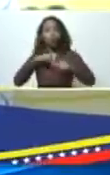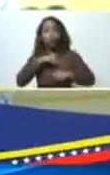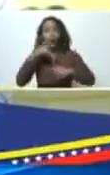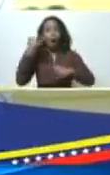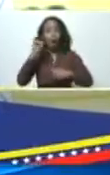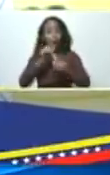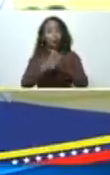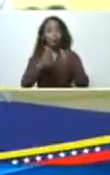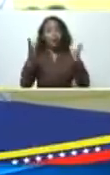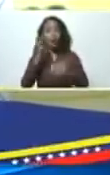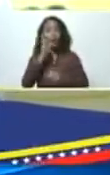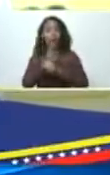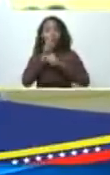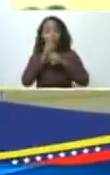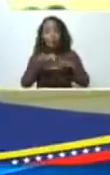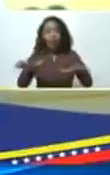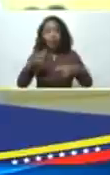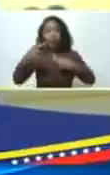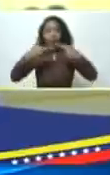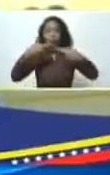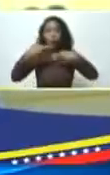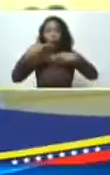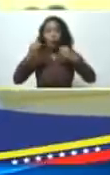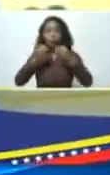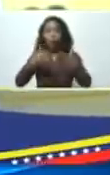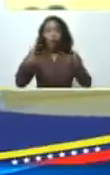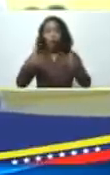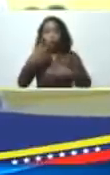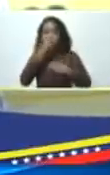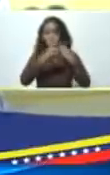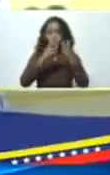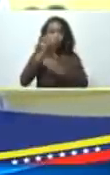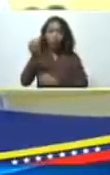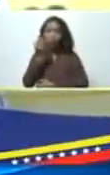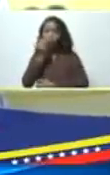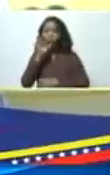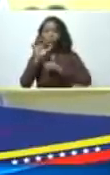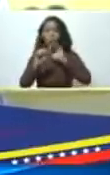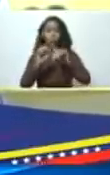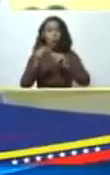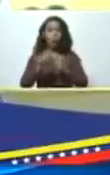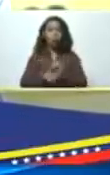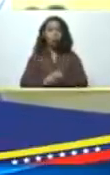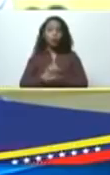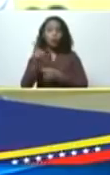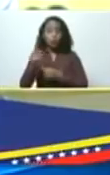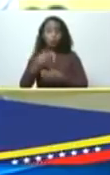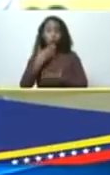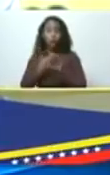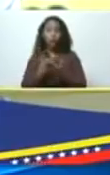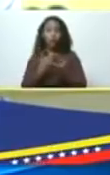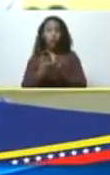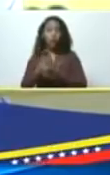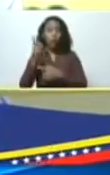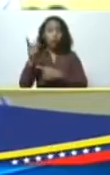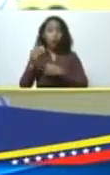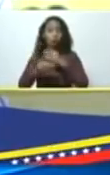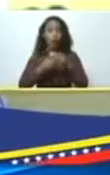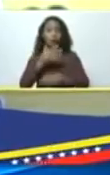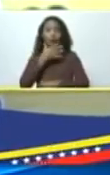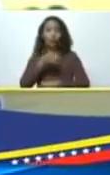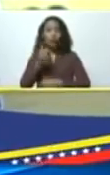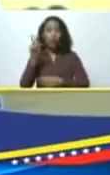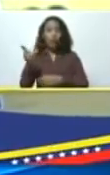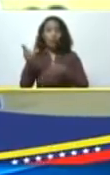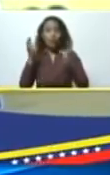gran red de restaurantes, de un gran potencial turístico gastronómico, y bueno, ellos nos han propuesto una providencia que facilite a ese